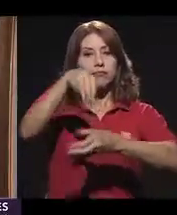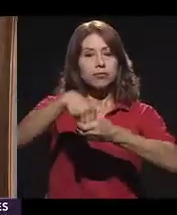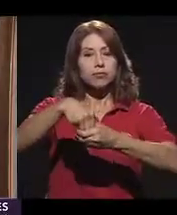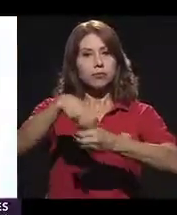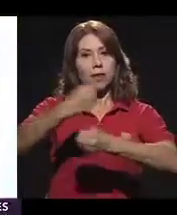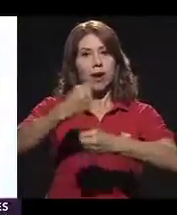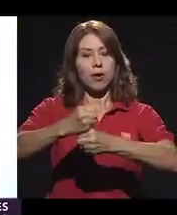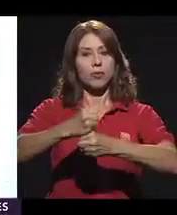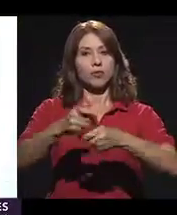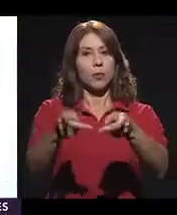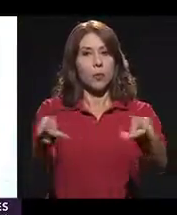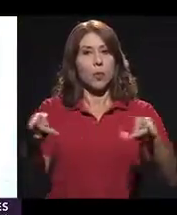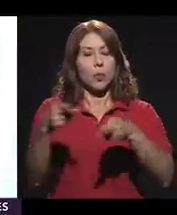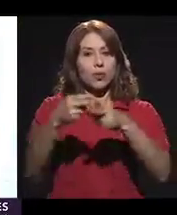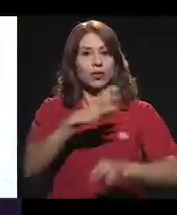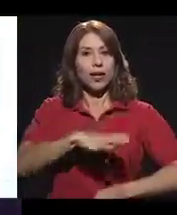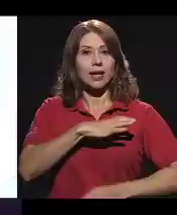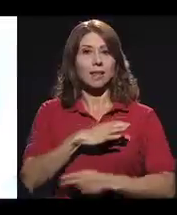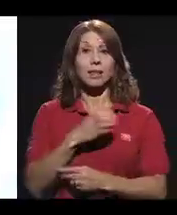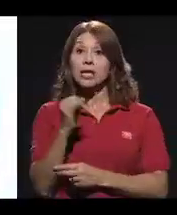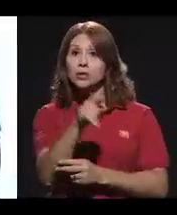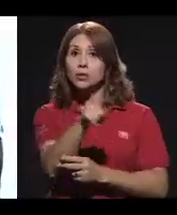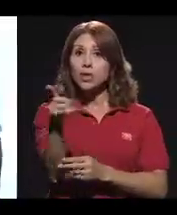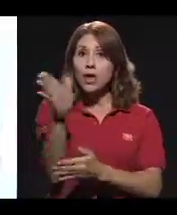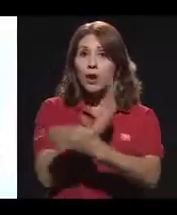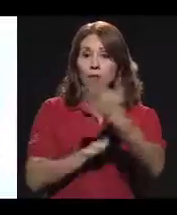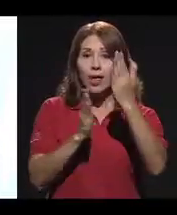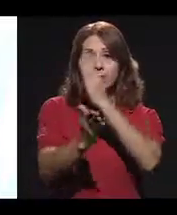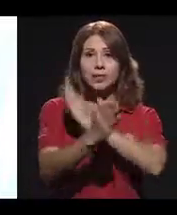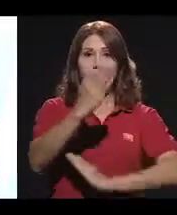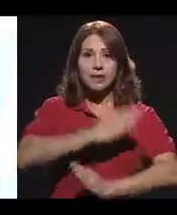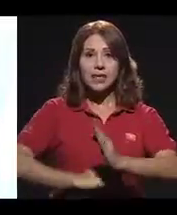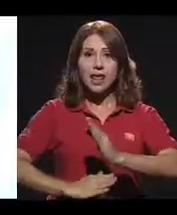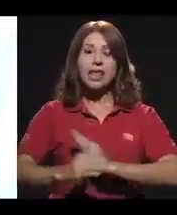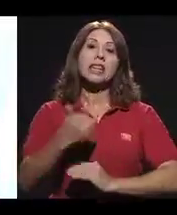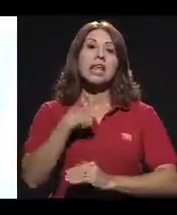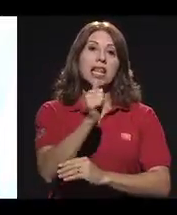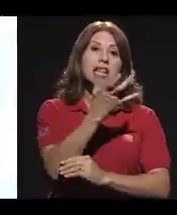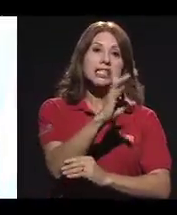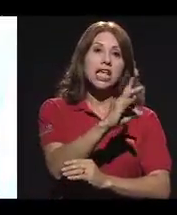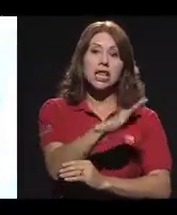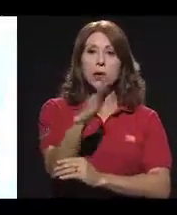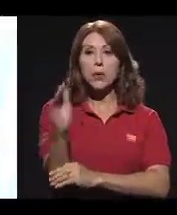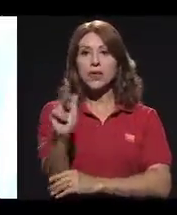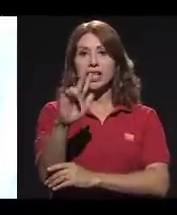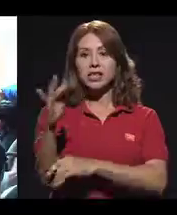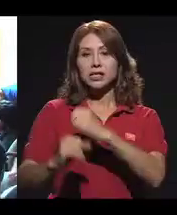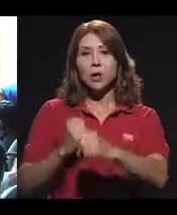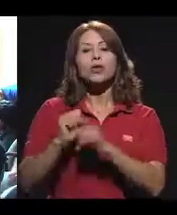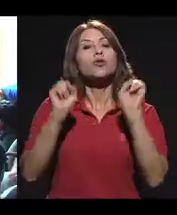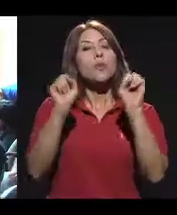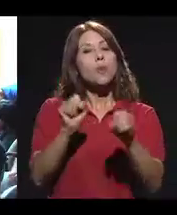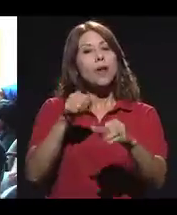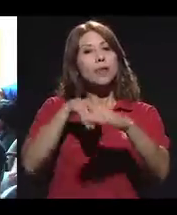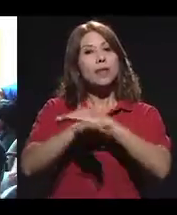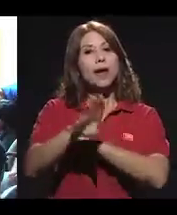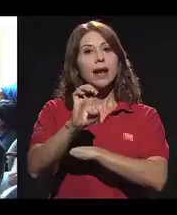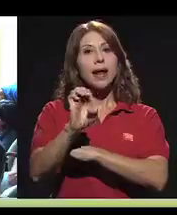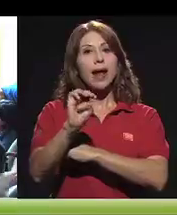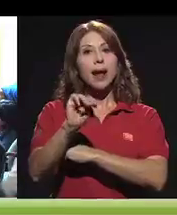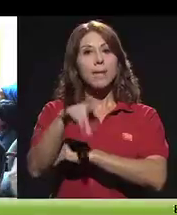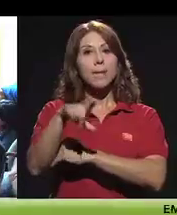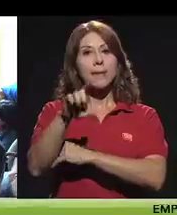de calidad. Si usted posee alguna discapacidad y tiene entre 17 y 35 años, puede acceder a